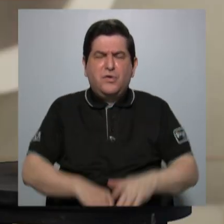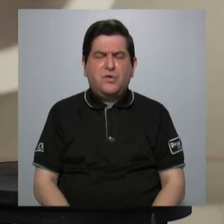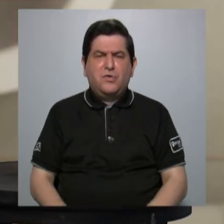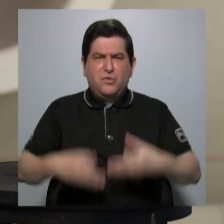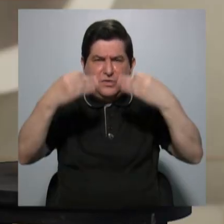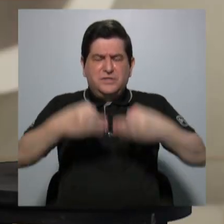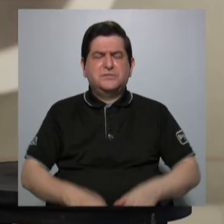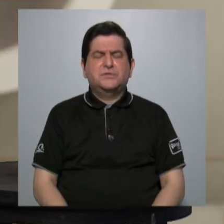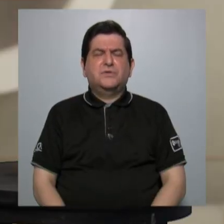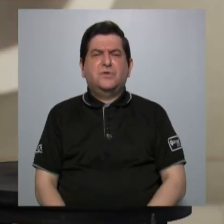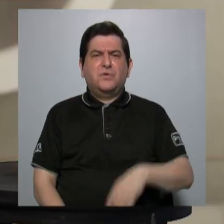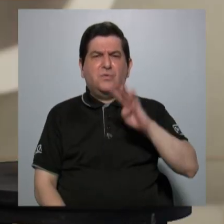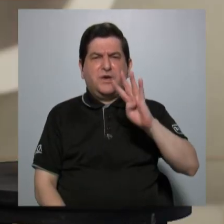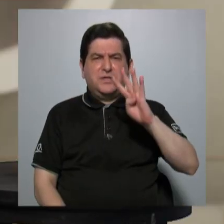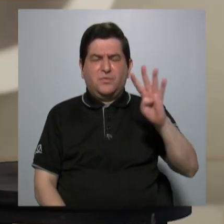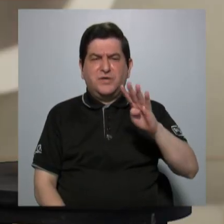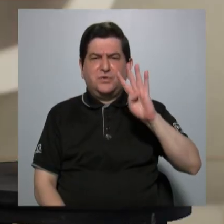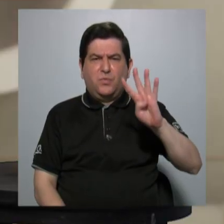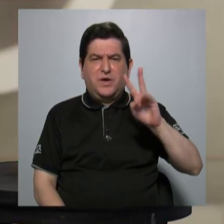decreto